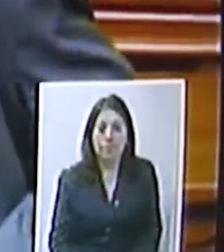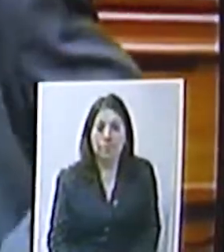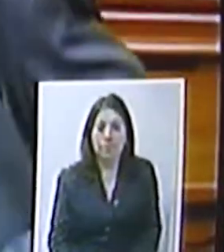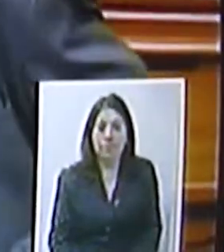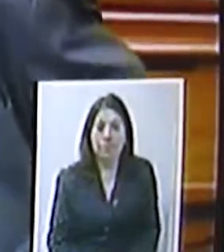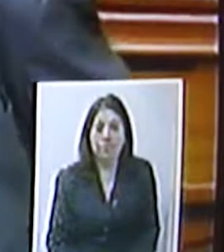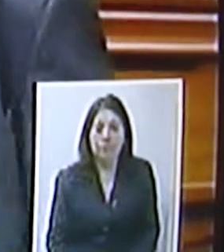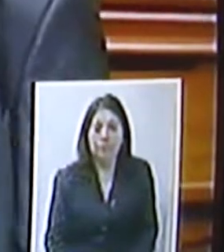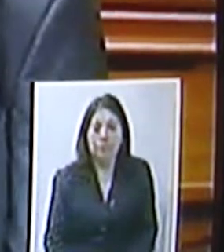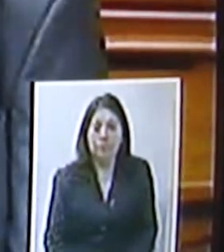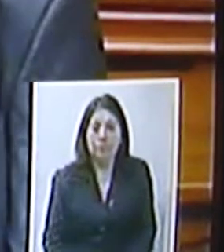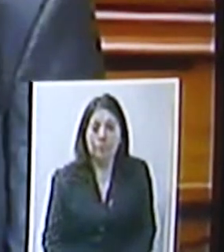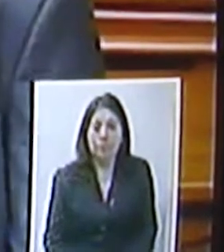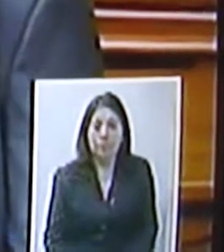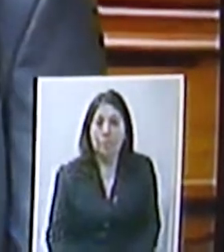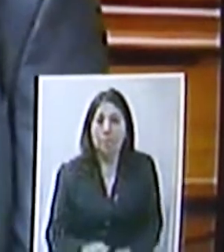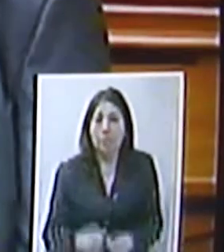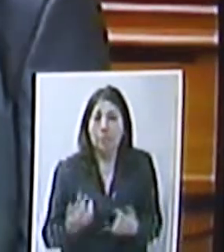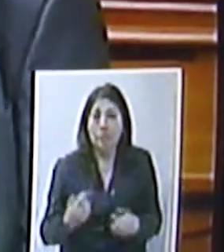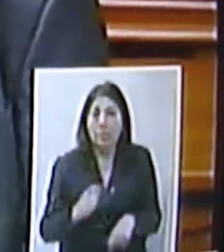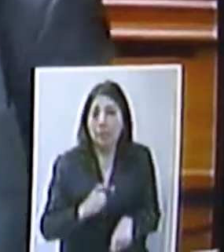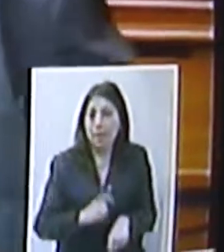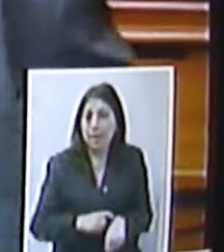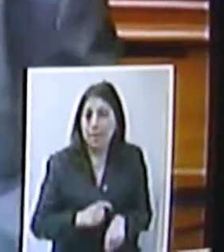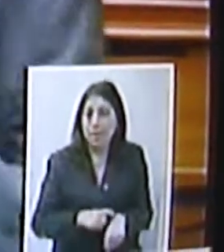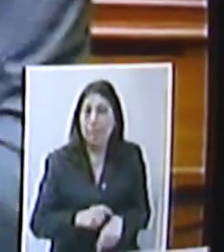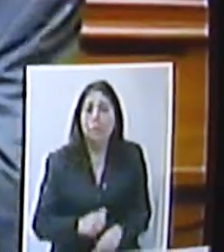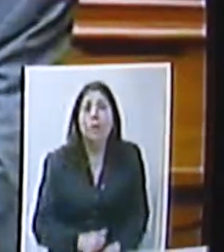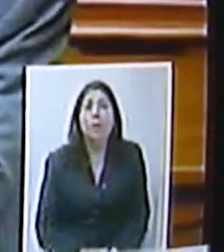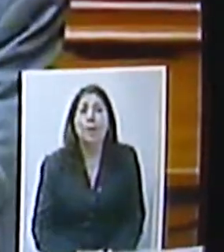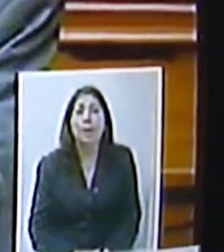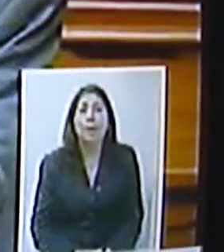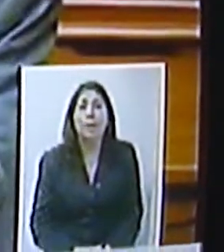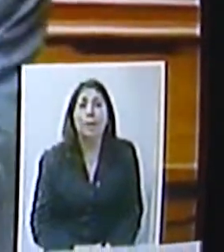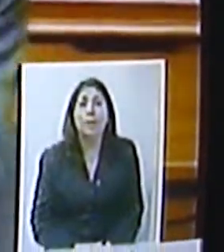Pero en esa década, señor presidente,